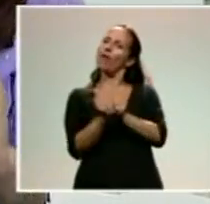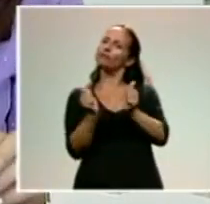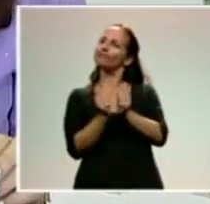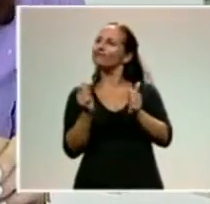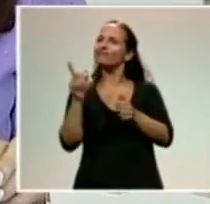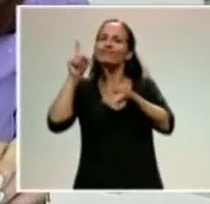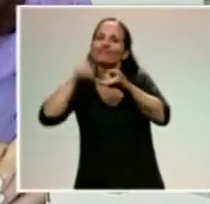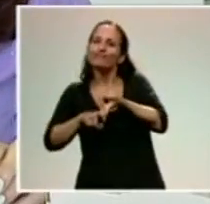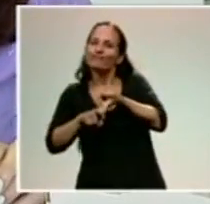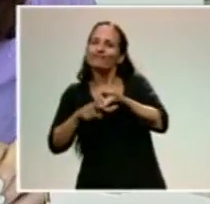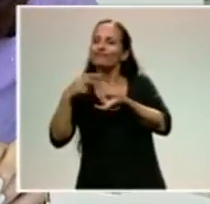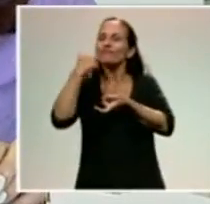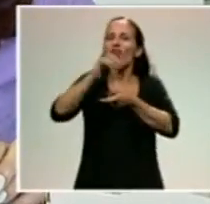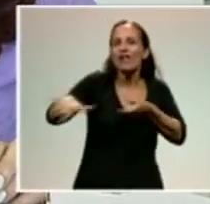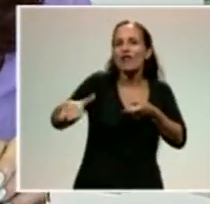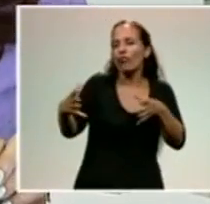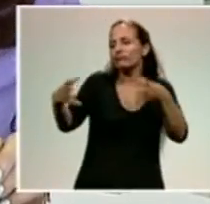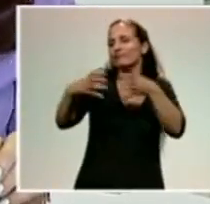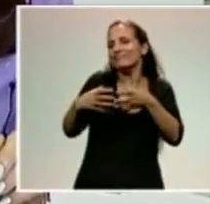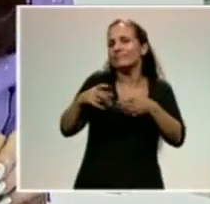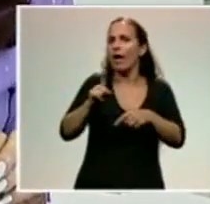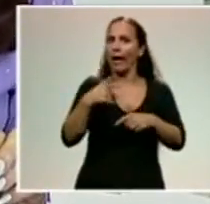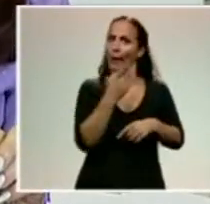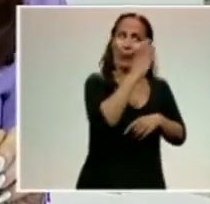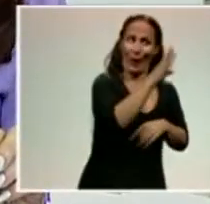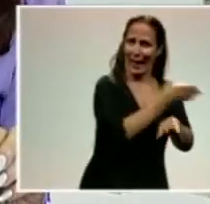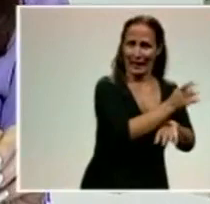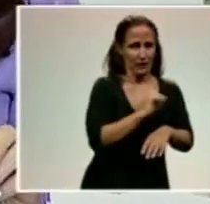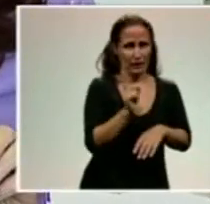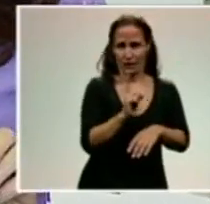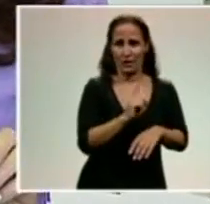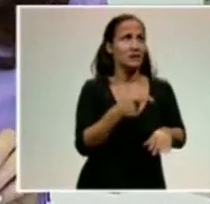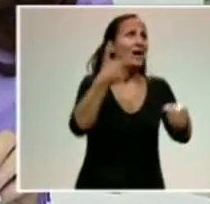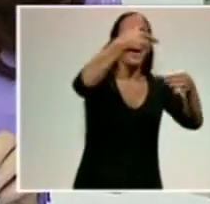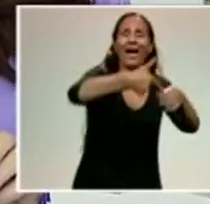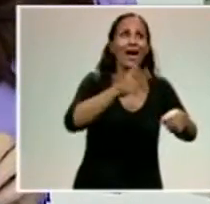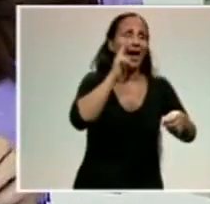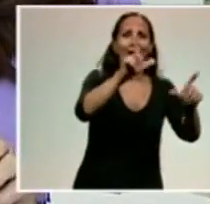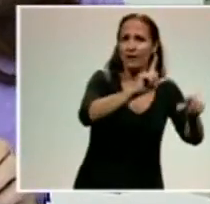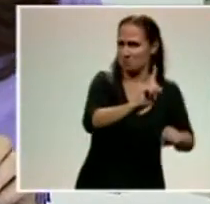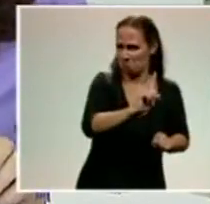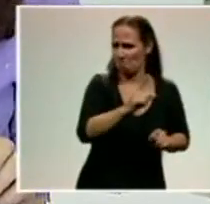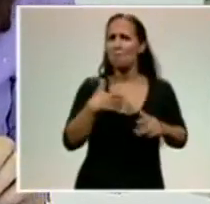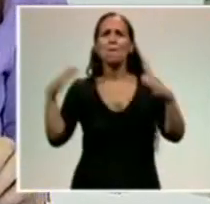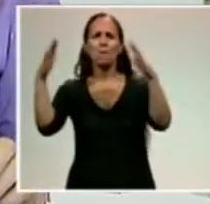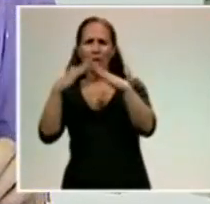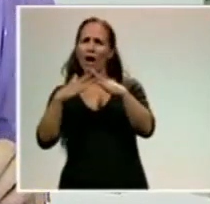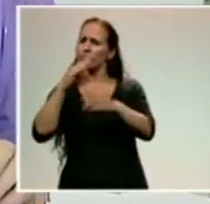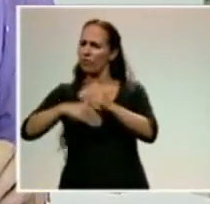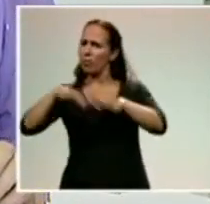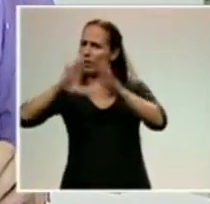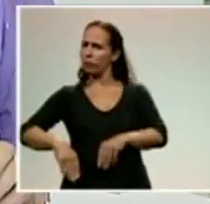su mujer y a sus hijos, no en un bar o en una estación de servicio, puedan ver los partidos de